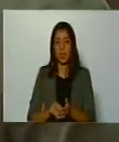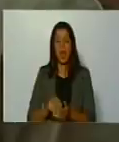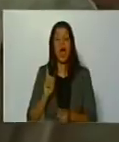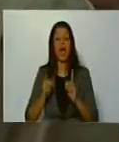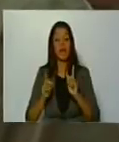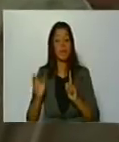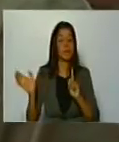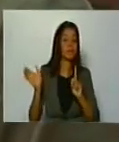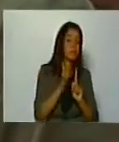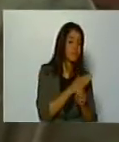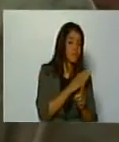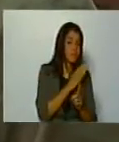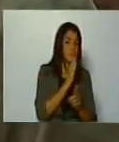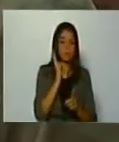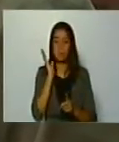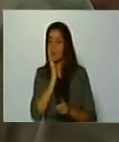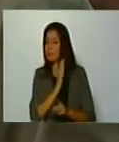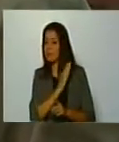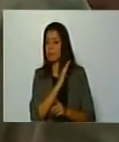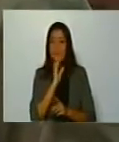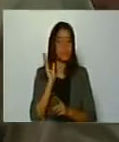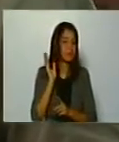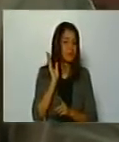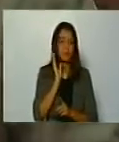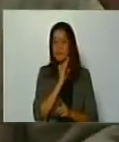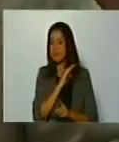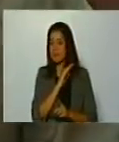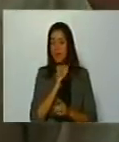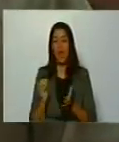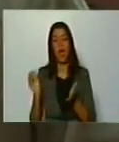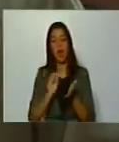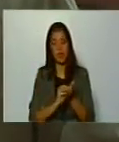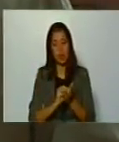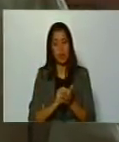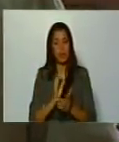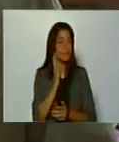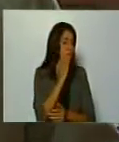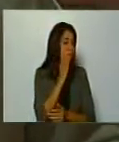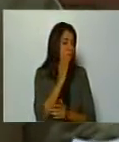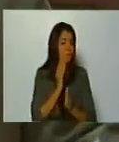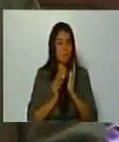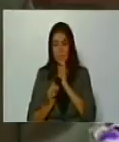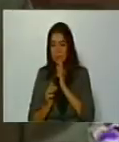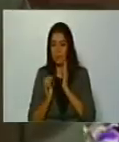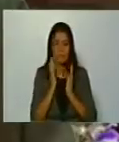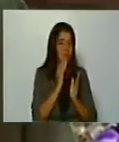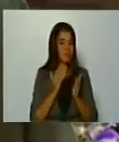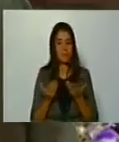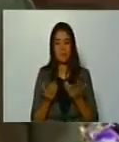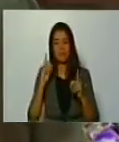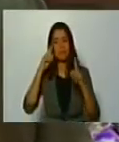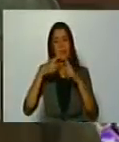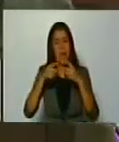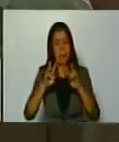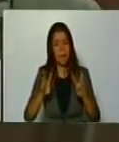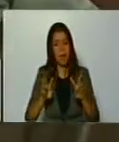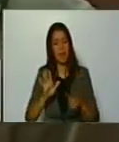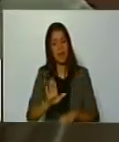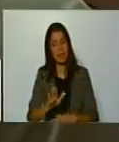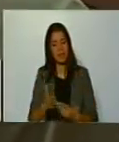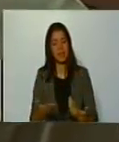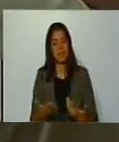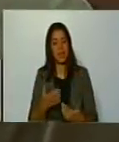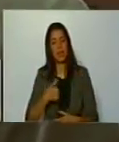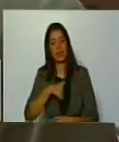otra. Y damos una vuelta y regresamos para que nos vuelvan a dar. Por la paz. Por la paz. Hemos